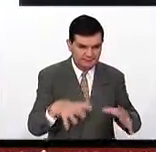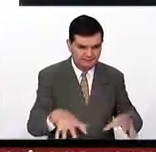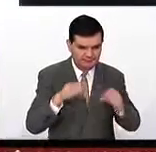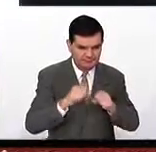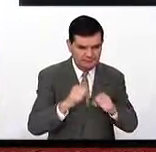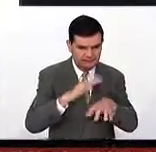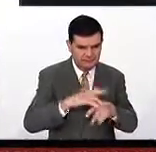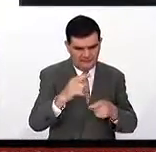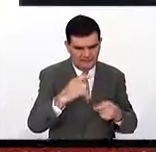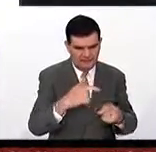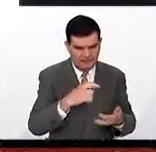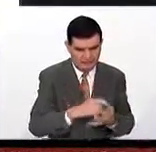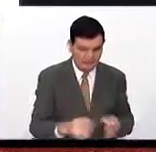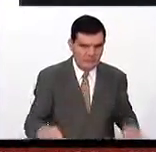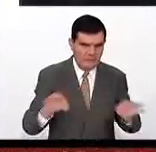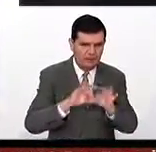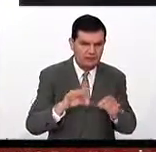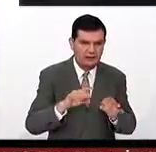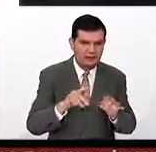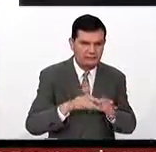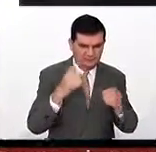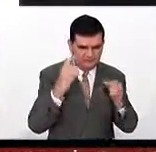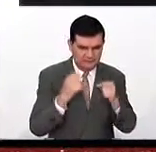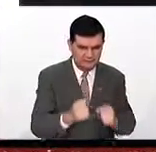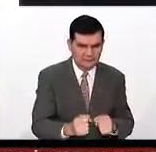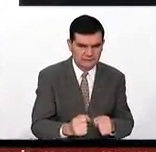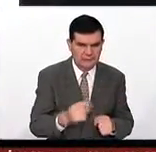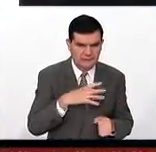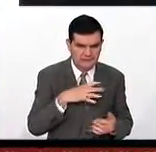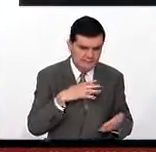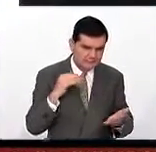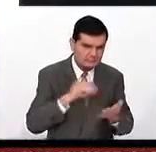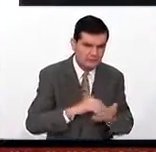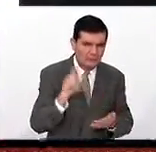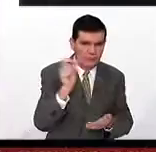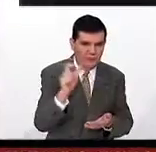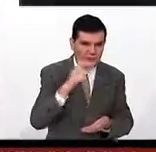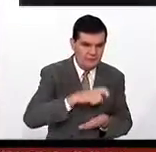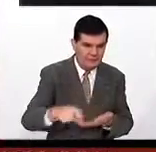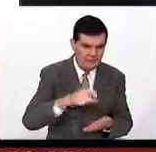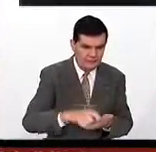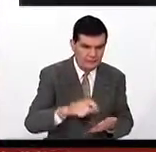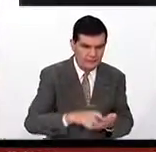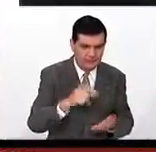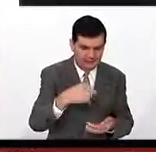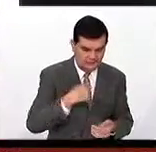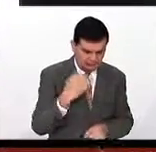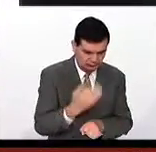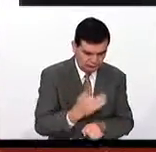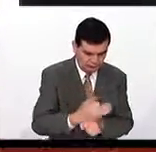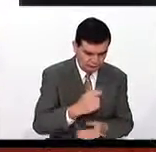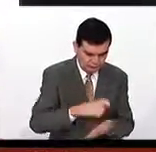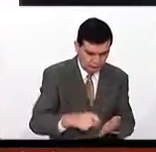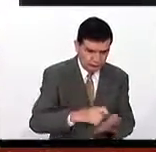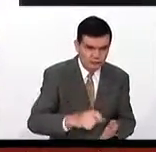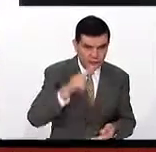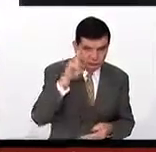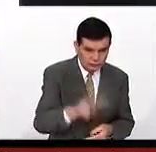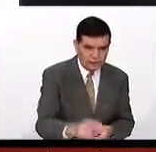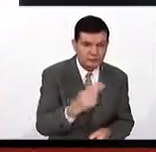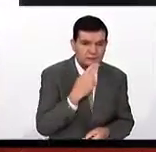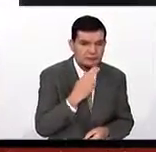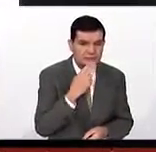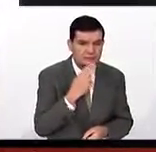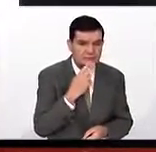conciencia por ejemplo de la importancia de una garantía de a la hora de hacer una compra ver que lo que están comprando verdaderamente les sea